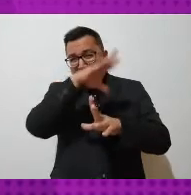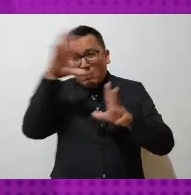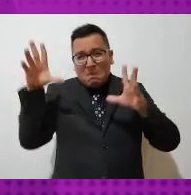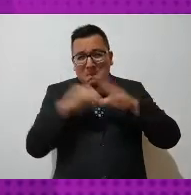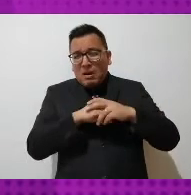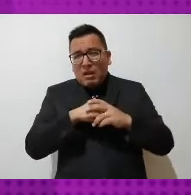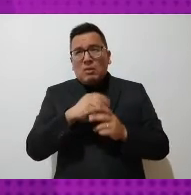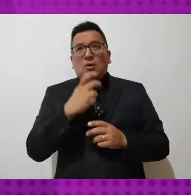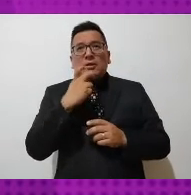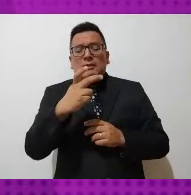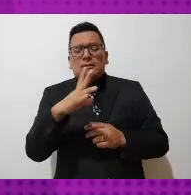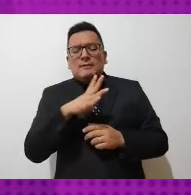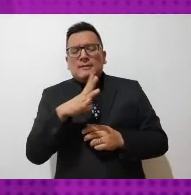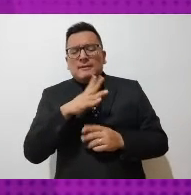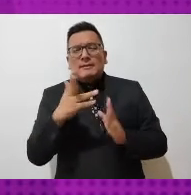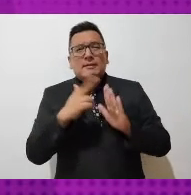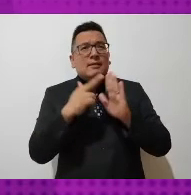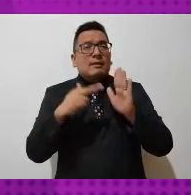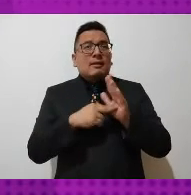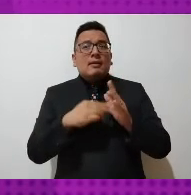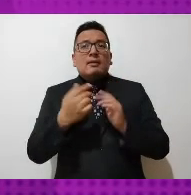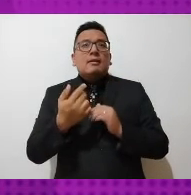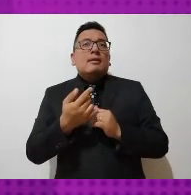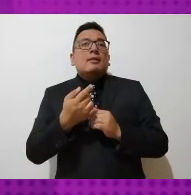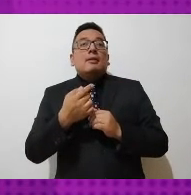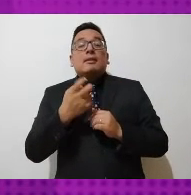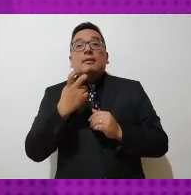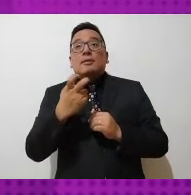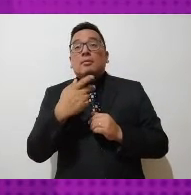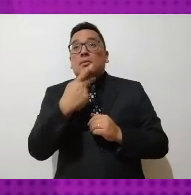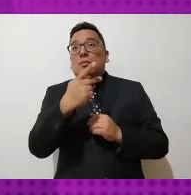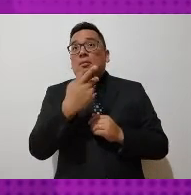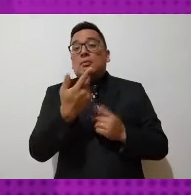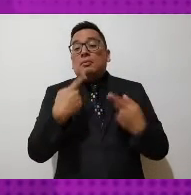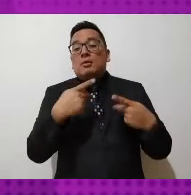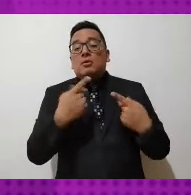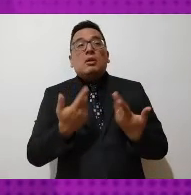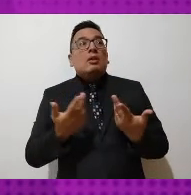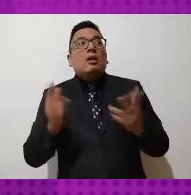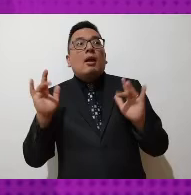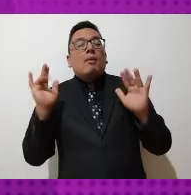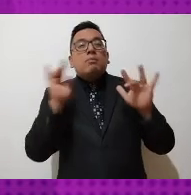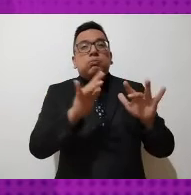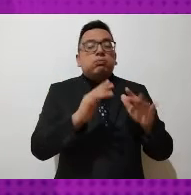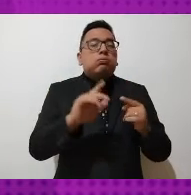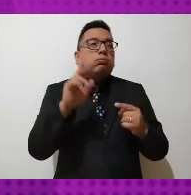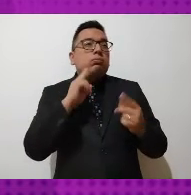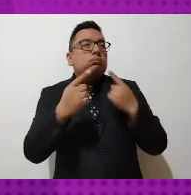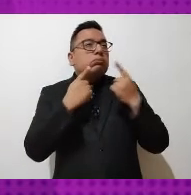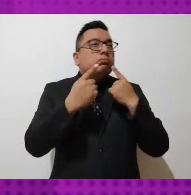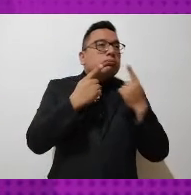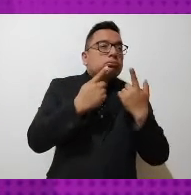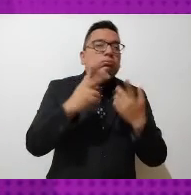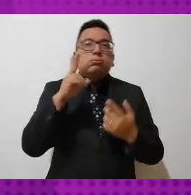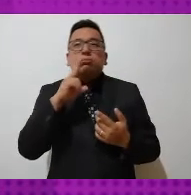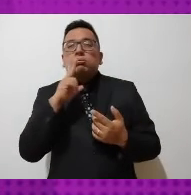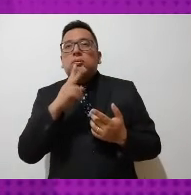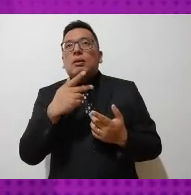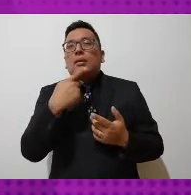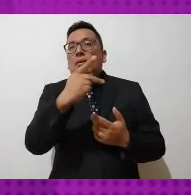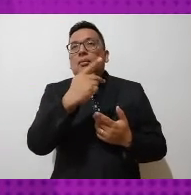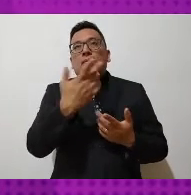con estándares en donde el servicio profesional electoral llega a una junta distrital, ejecuta cuestiones a